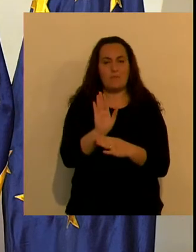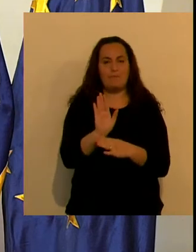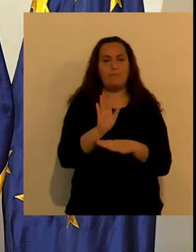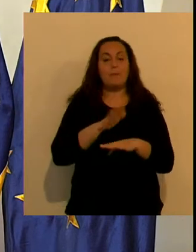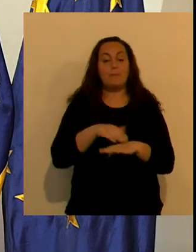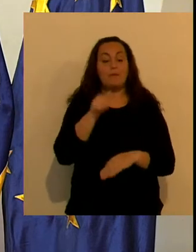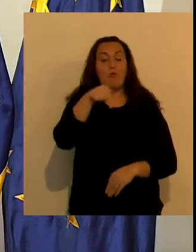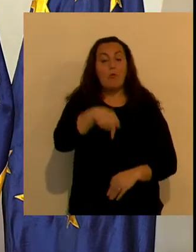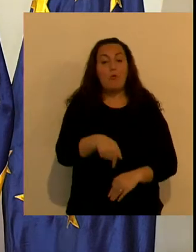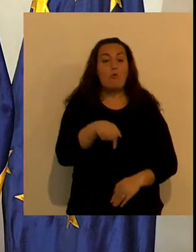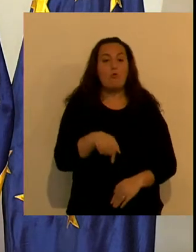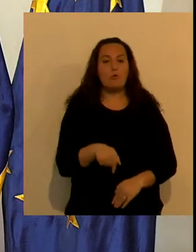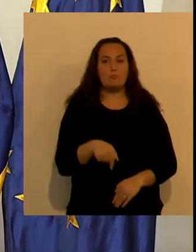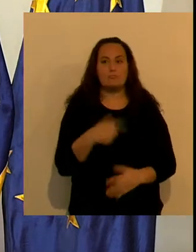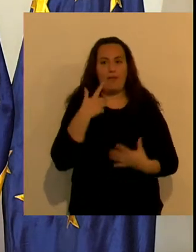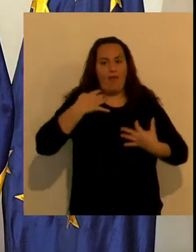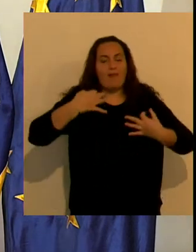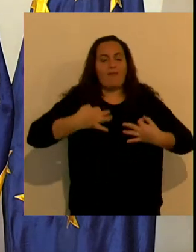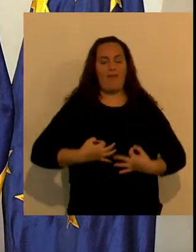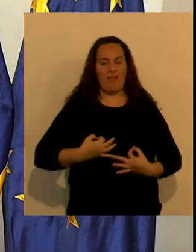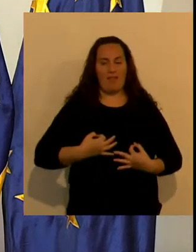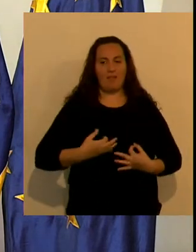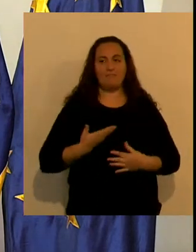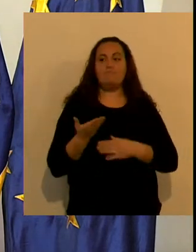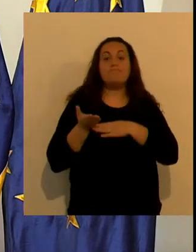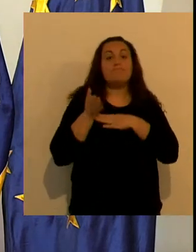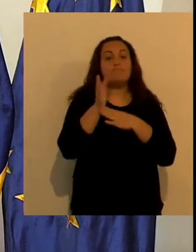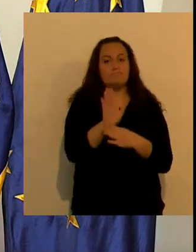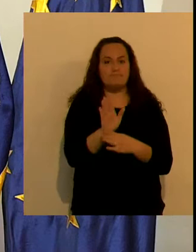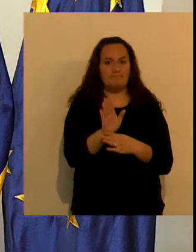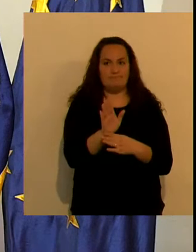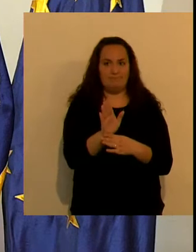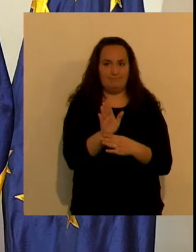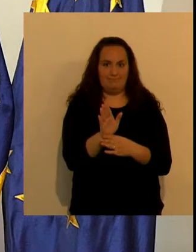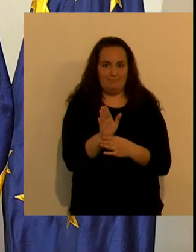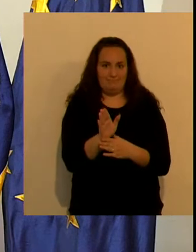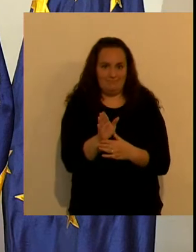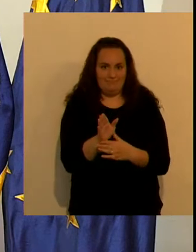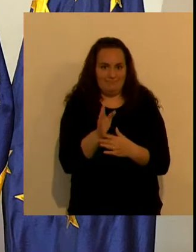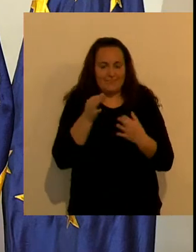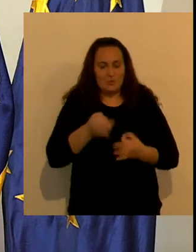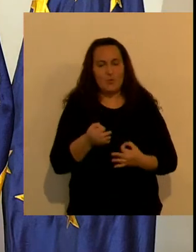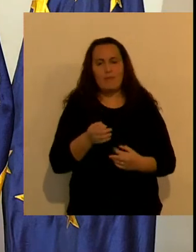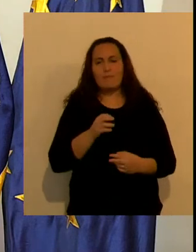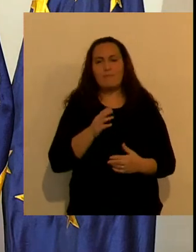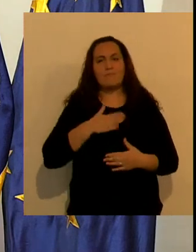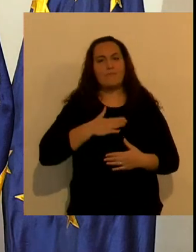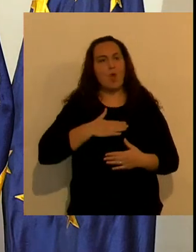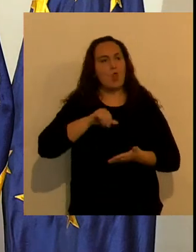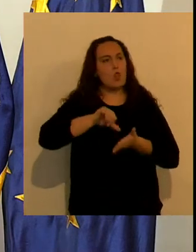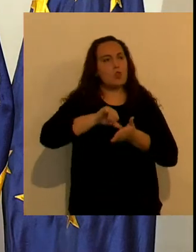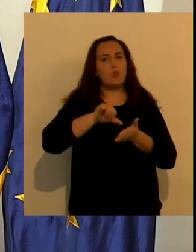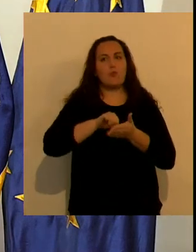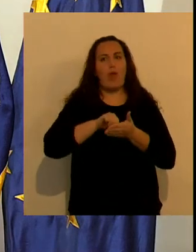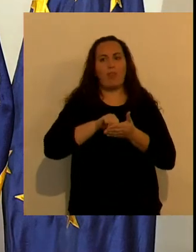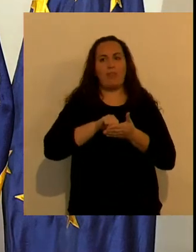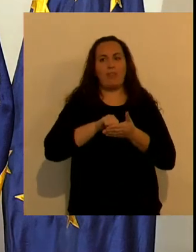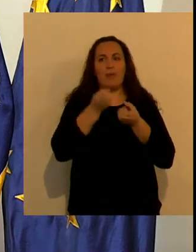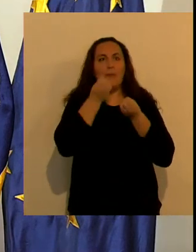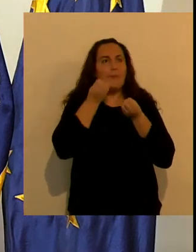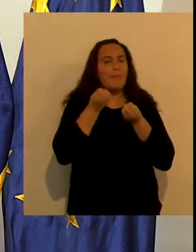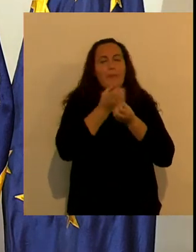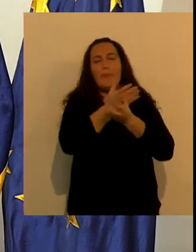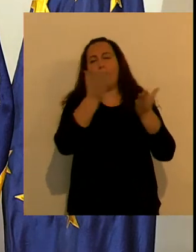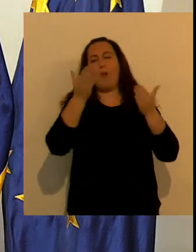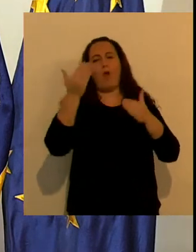que hoy sea una realidad, una iniciativa que sin duda alguna llevará el nombre de nuestra ciudad más allá de nuestras fronteras